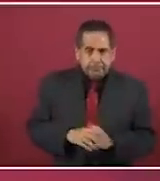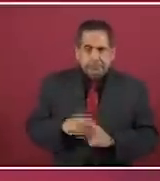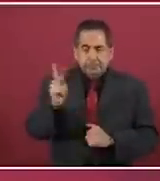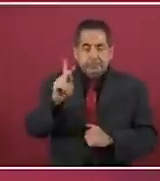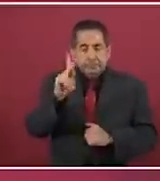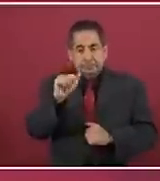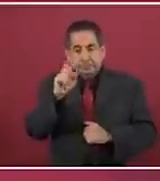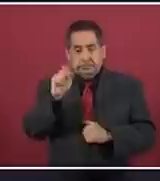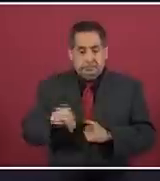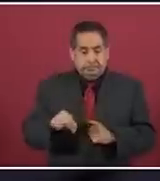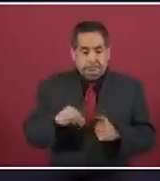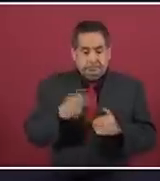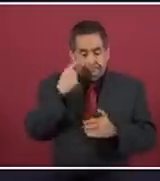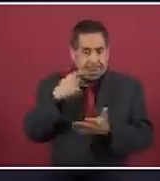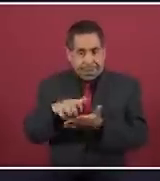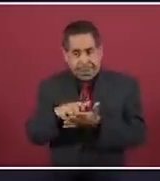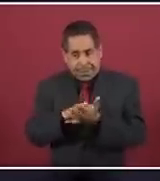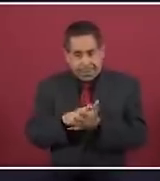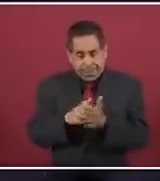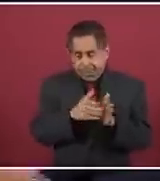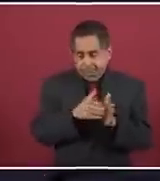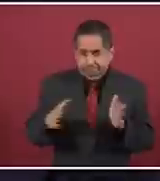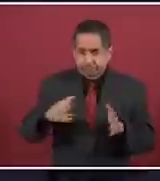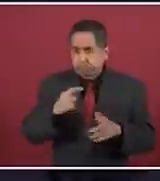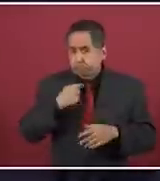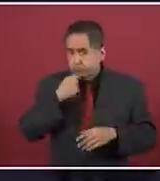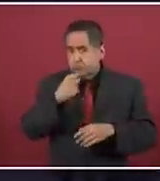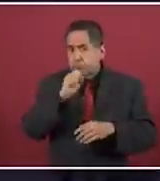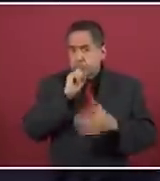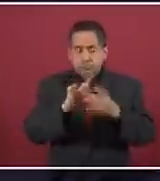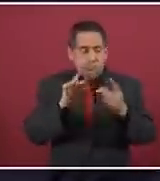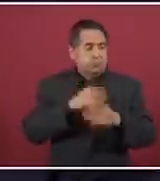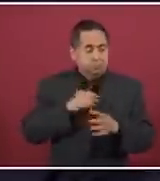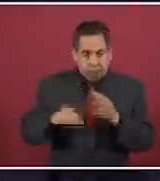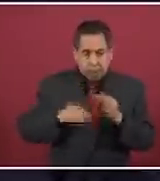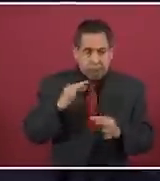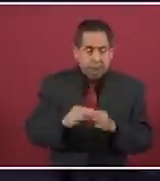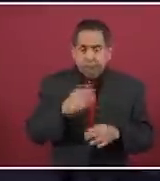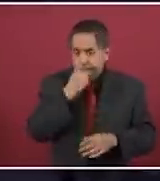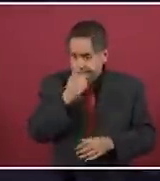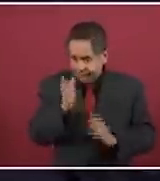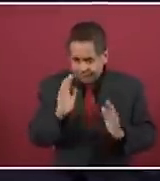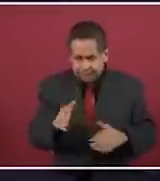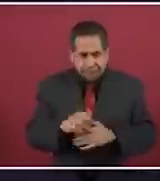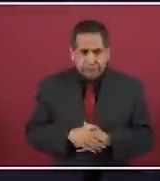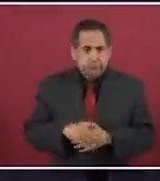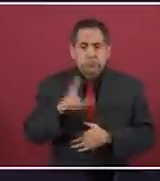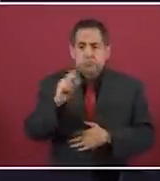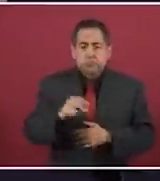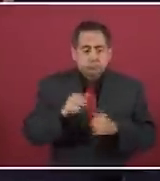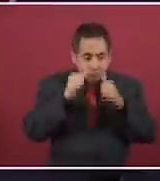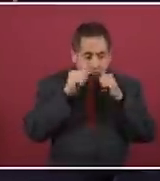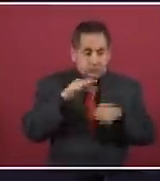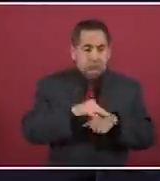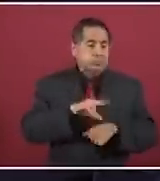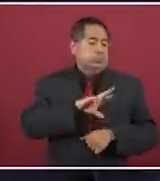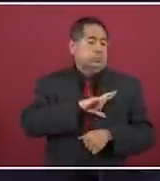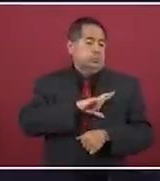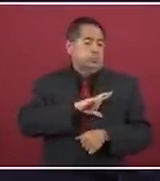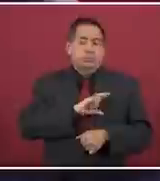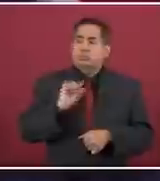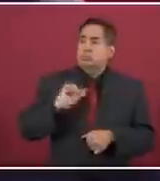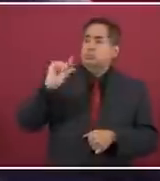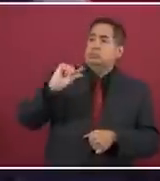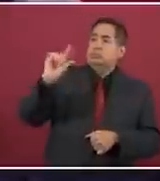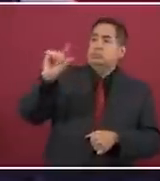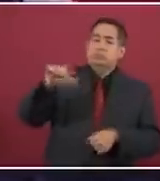plan de austeridad dije también, y ya lo cumplimos, ya no va a haber atención médica privada para los altos